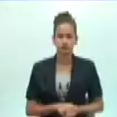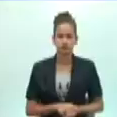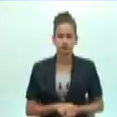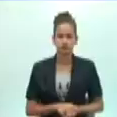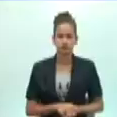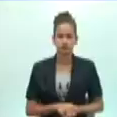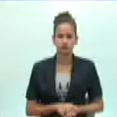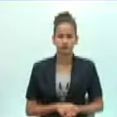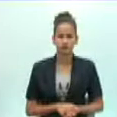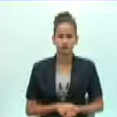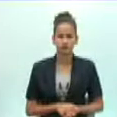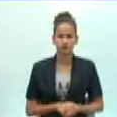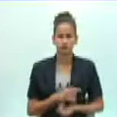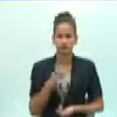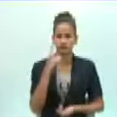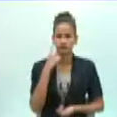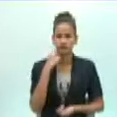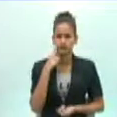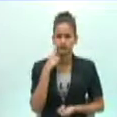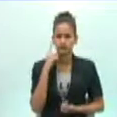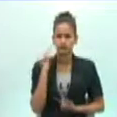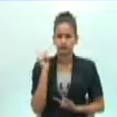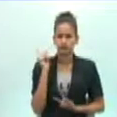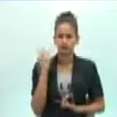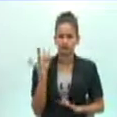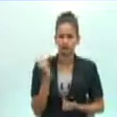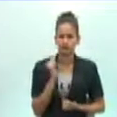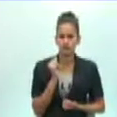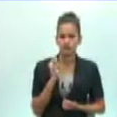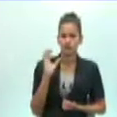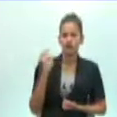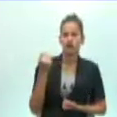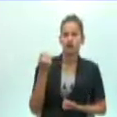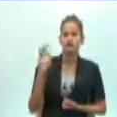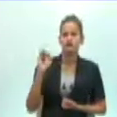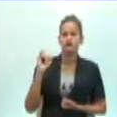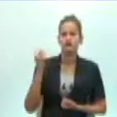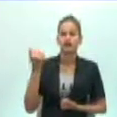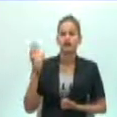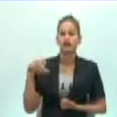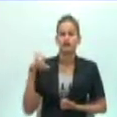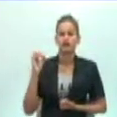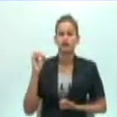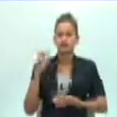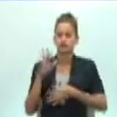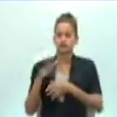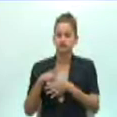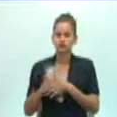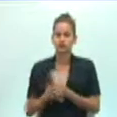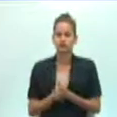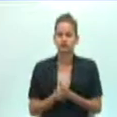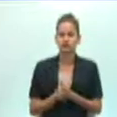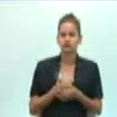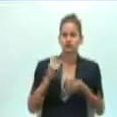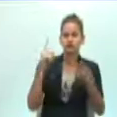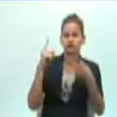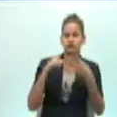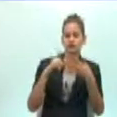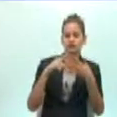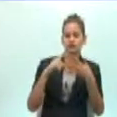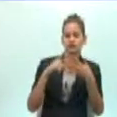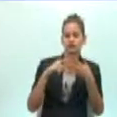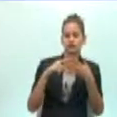Controlemos. Aciago significa infeliz, funesto. Vítores, aclamaciones,